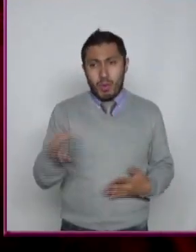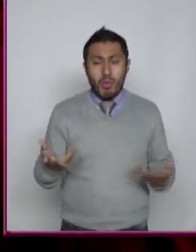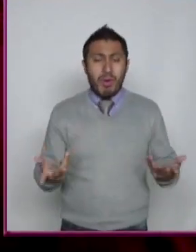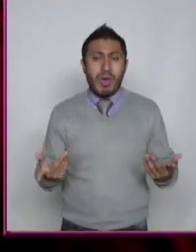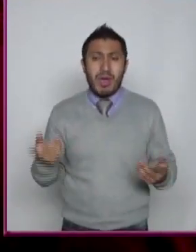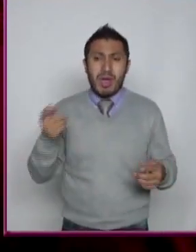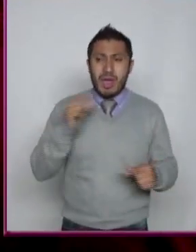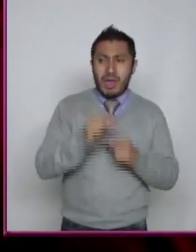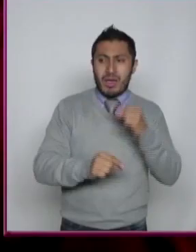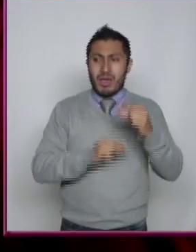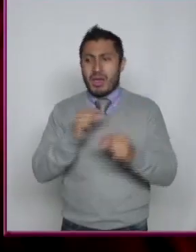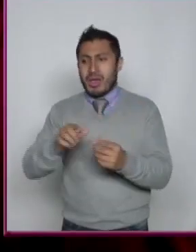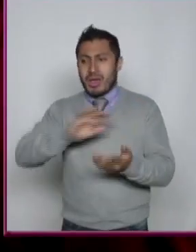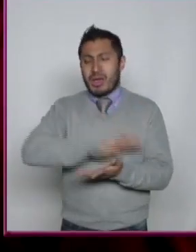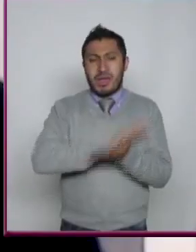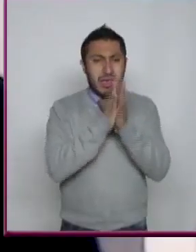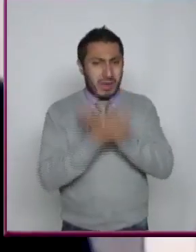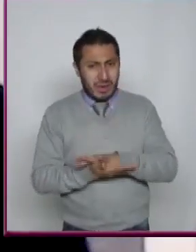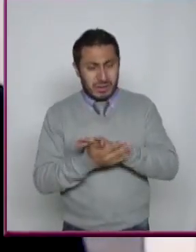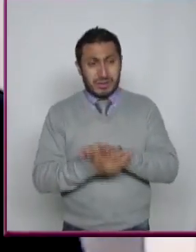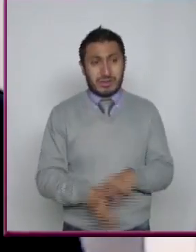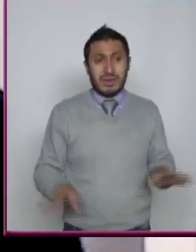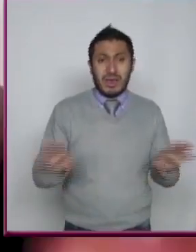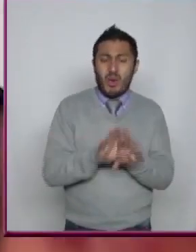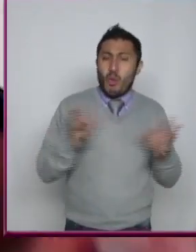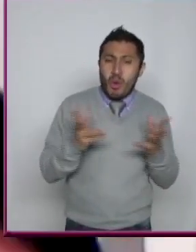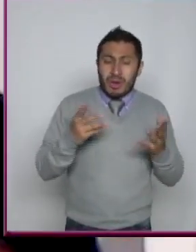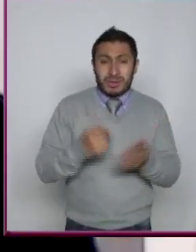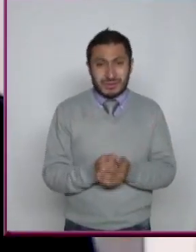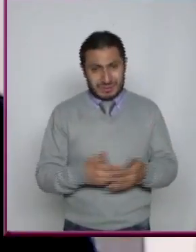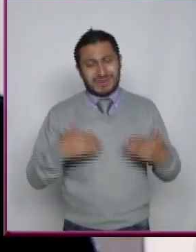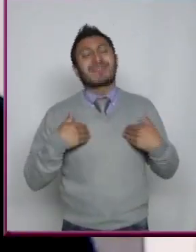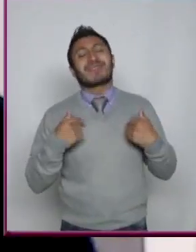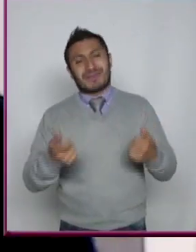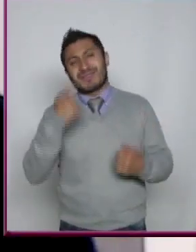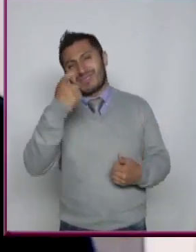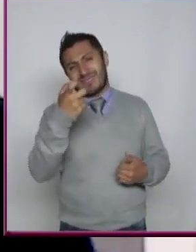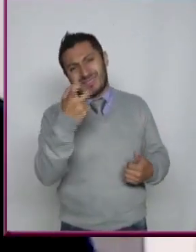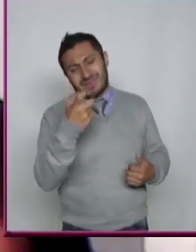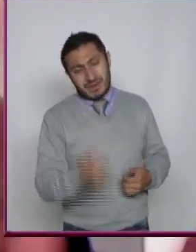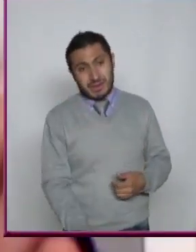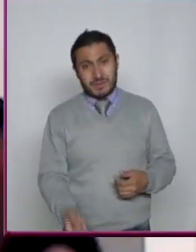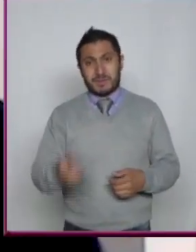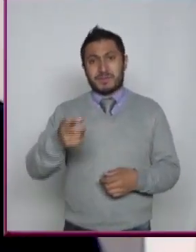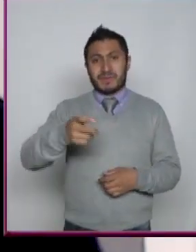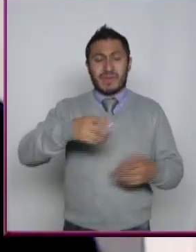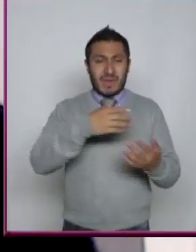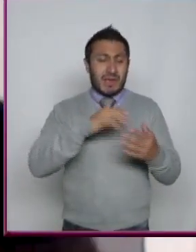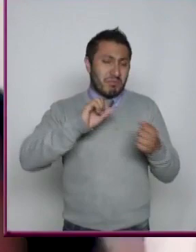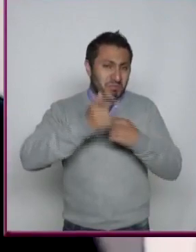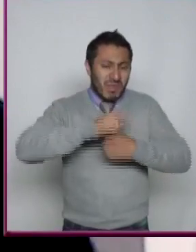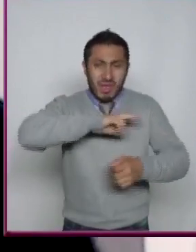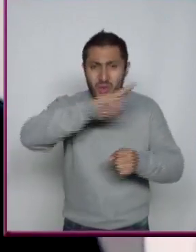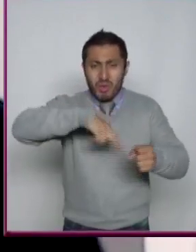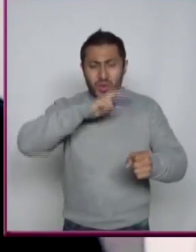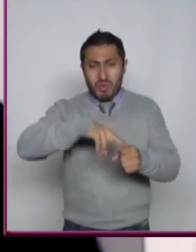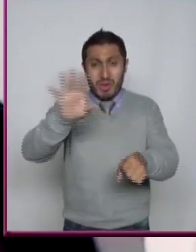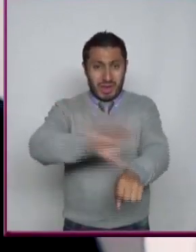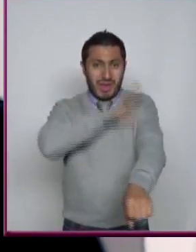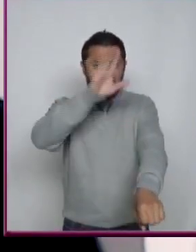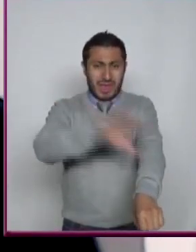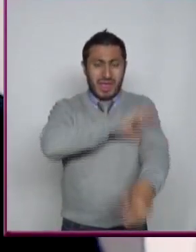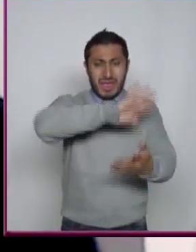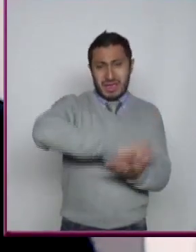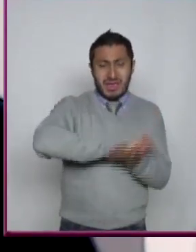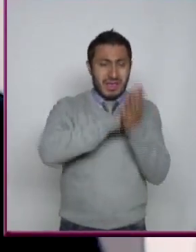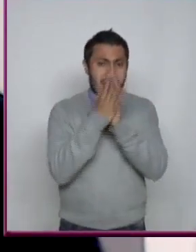a transitar hacia esta nueva etapa. ¿Cómo hacerlo? Es entendiendo esta parte, ¿no? Entendiendo que es algo natural y que es energía que vamos a tener